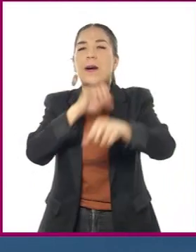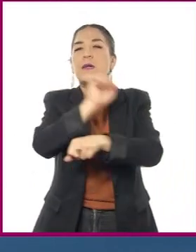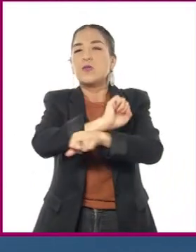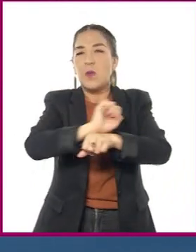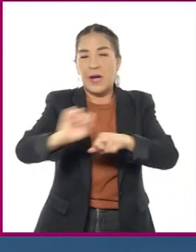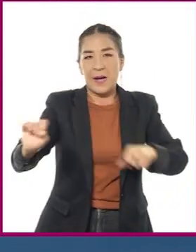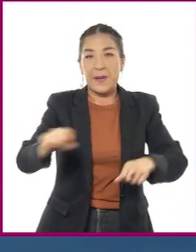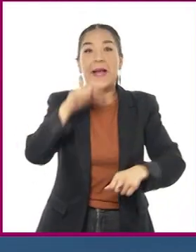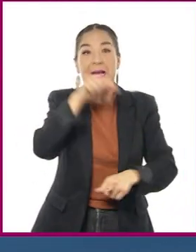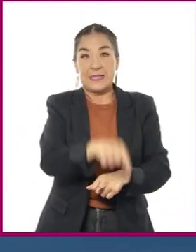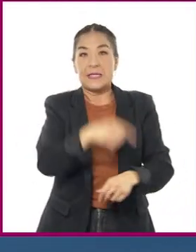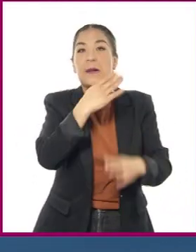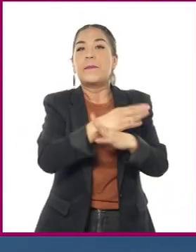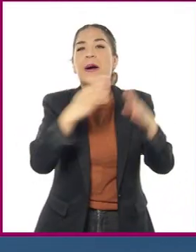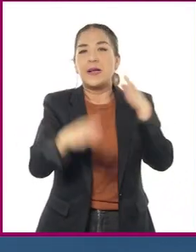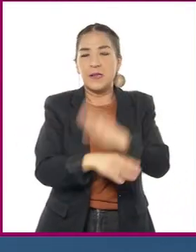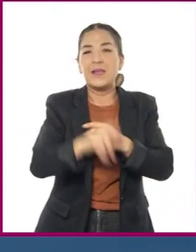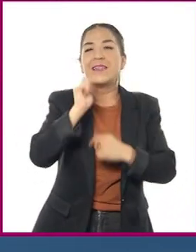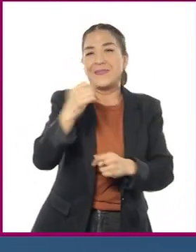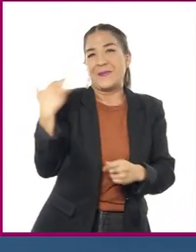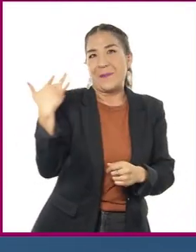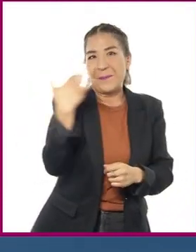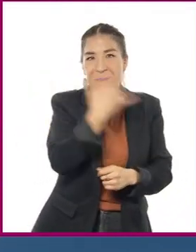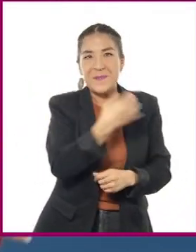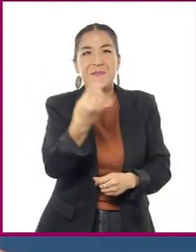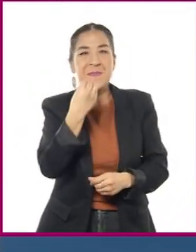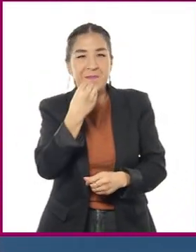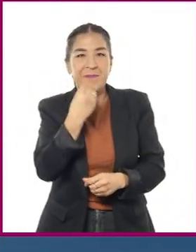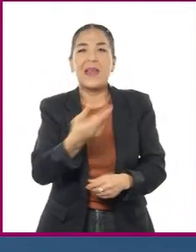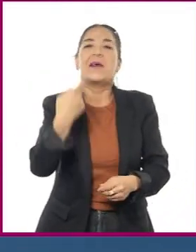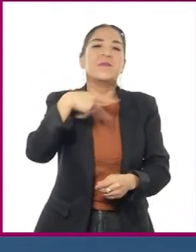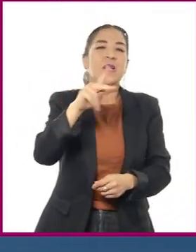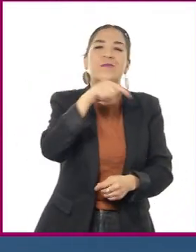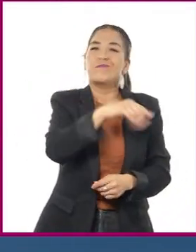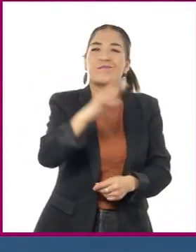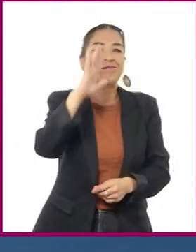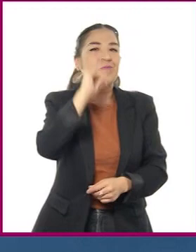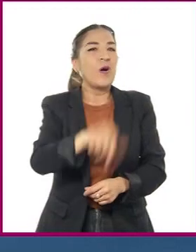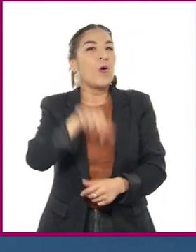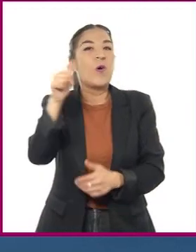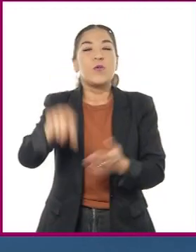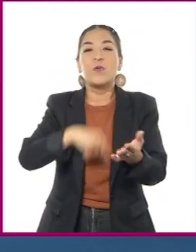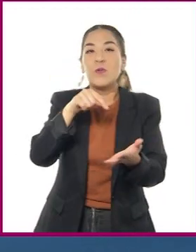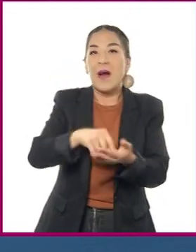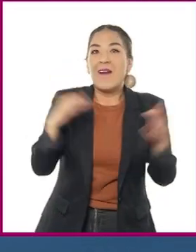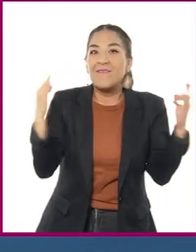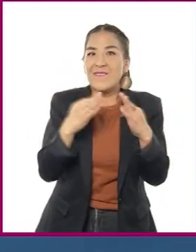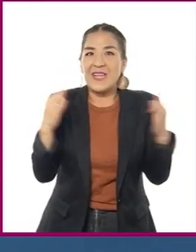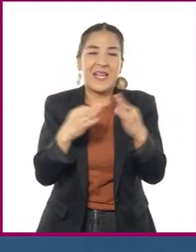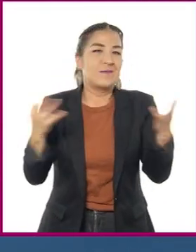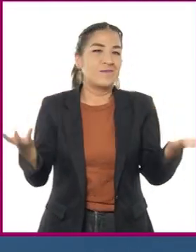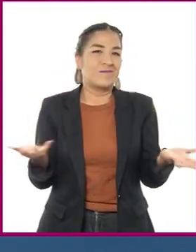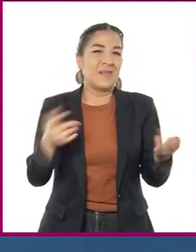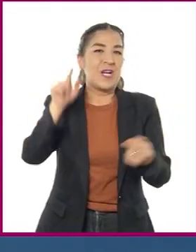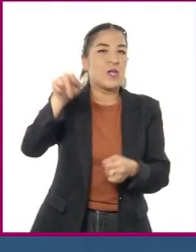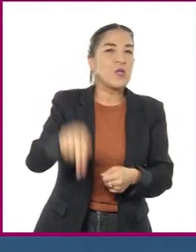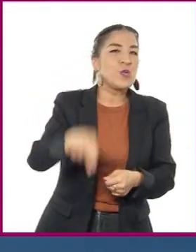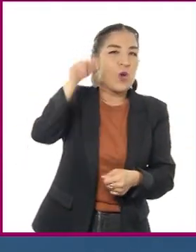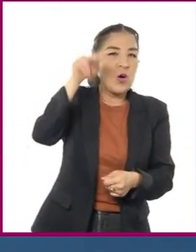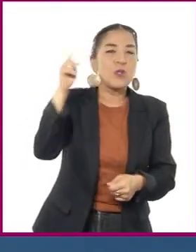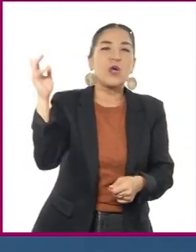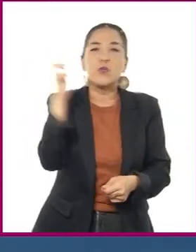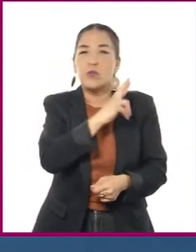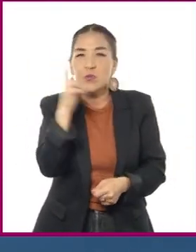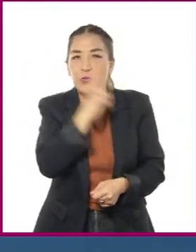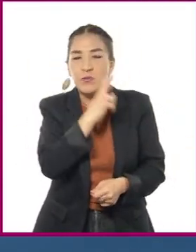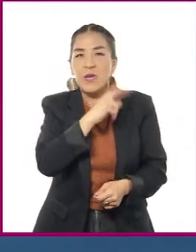de productos que son tan sabrosos no pueden desarrollarse en una región fría, como el norte de